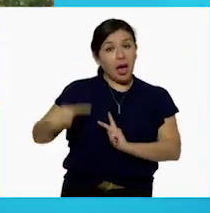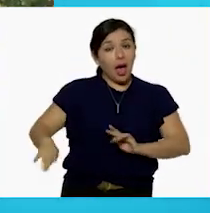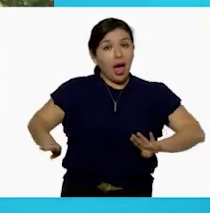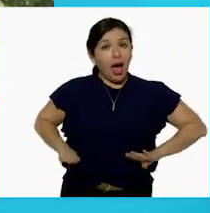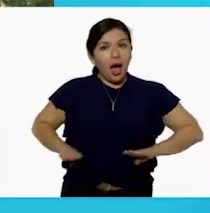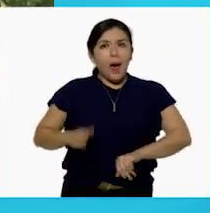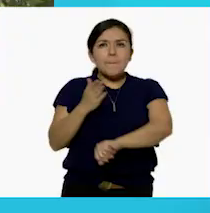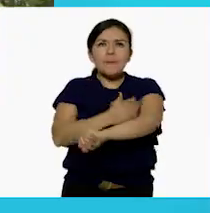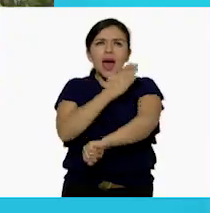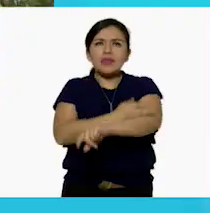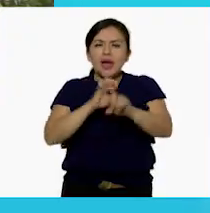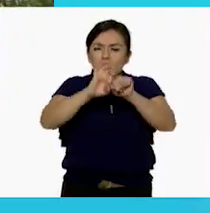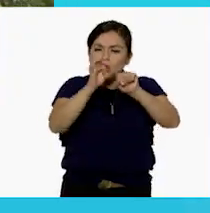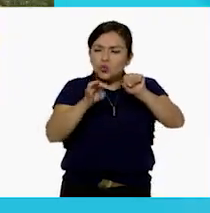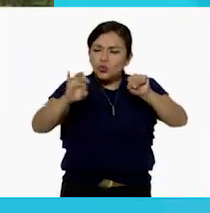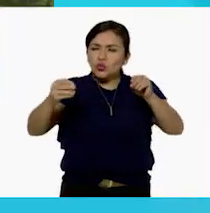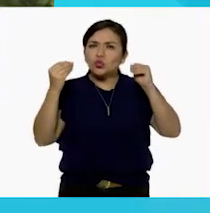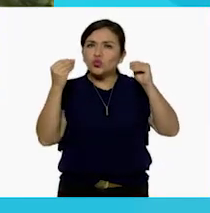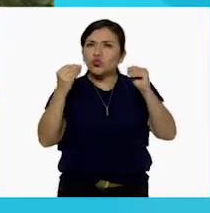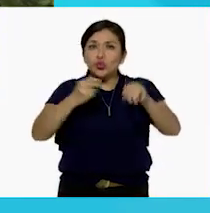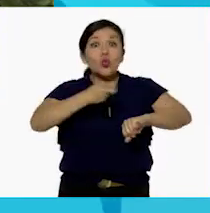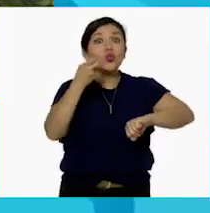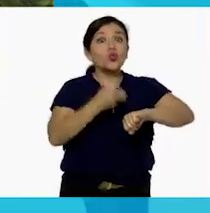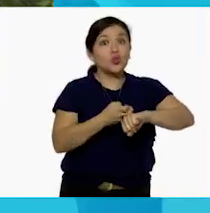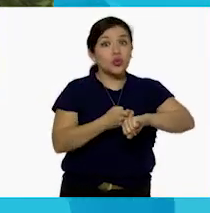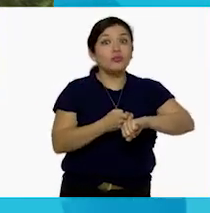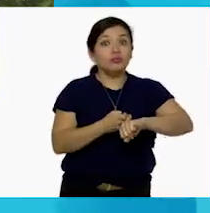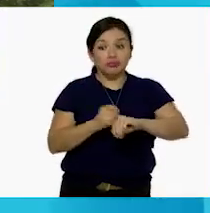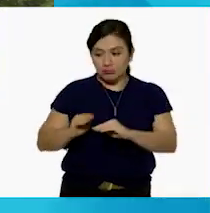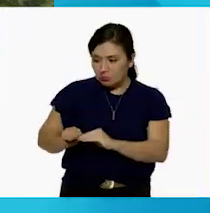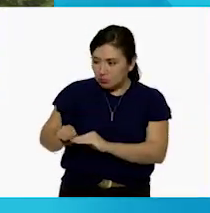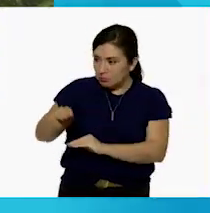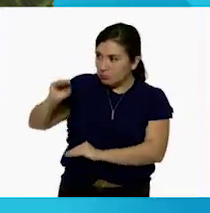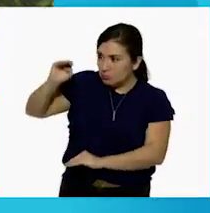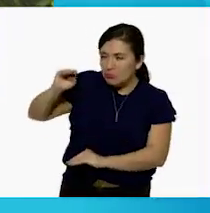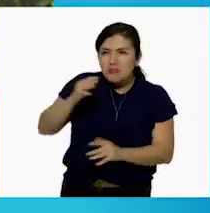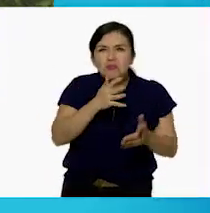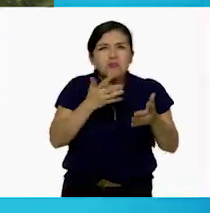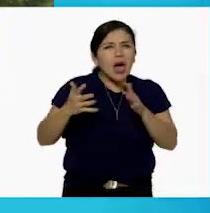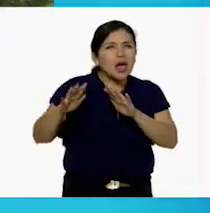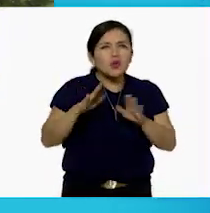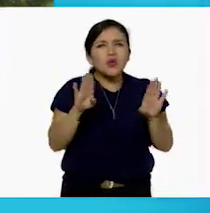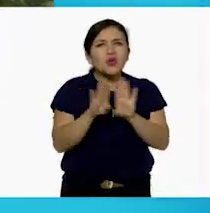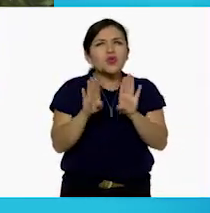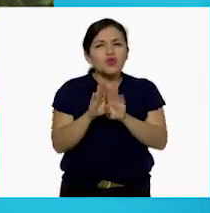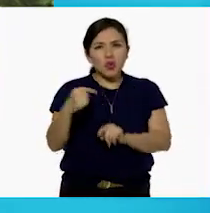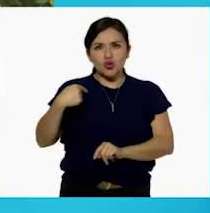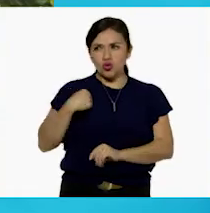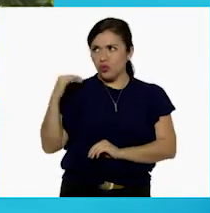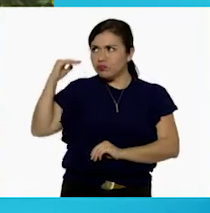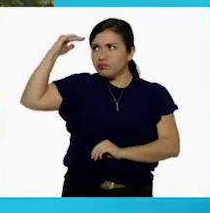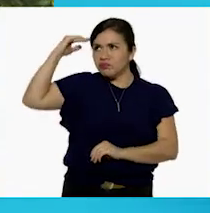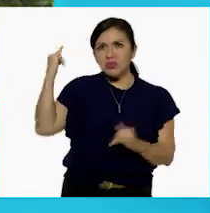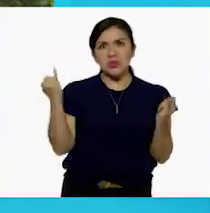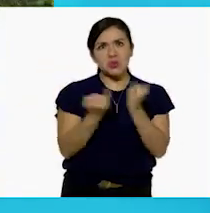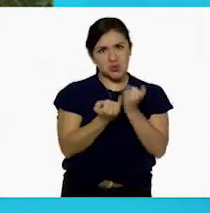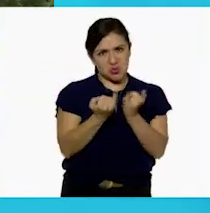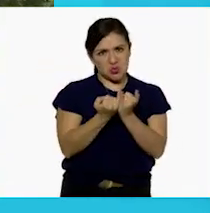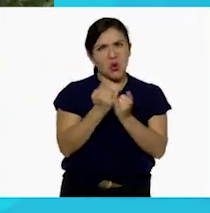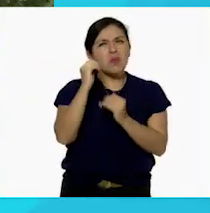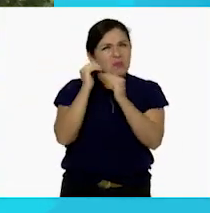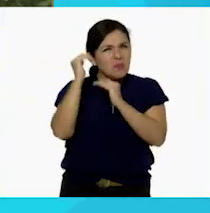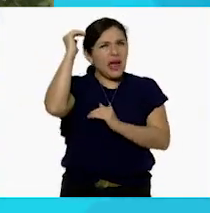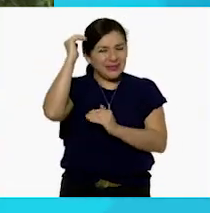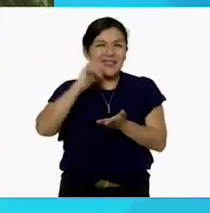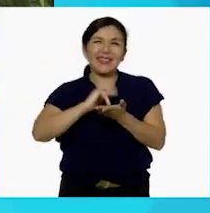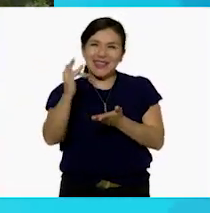muchos troncos delgados y duros. Miden más o menos lo mismo que yo o un poco más.